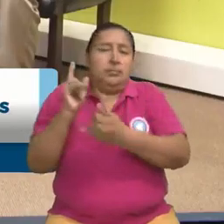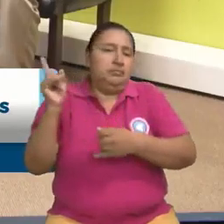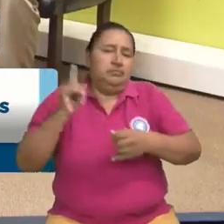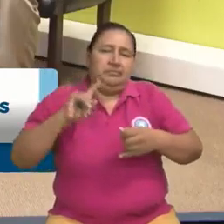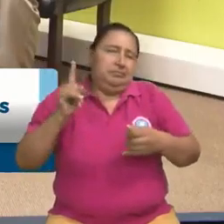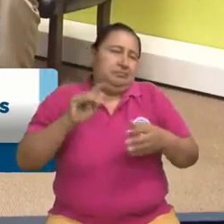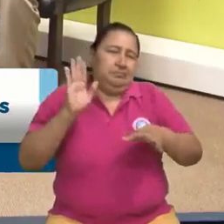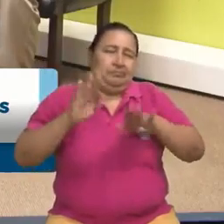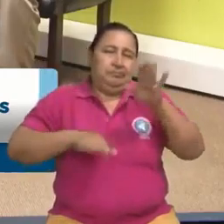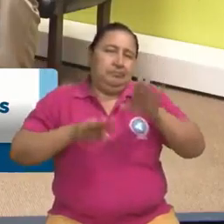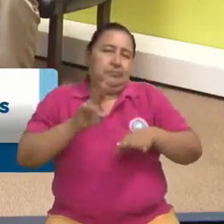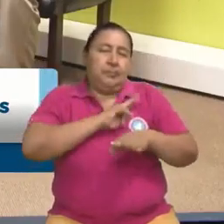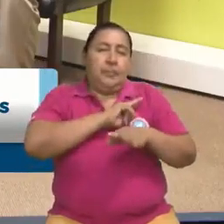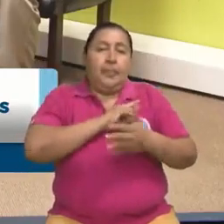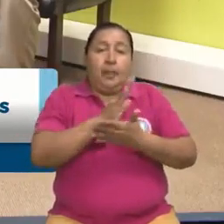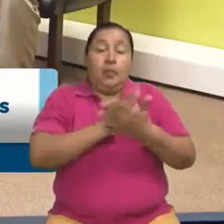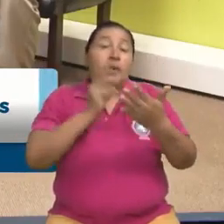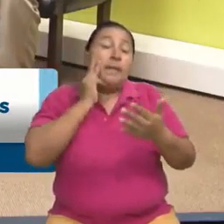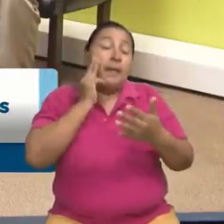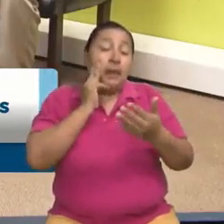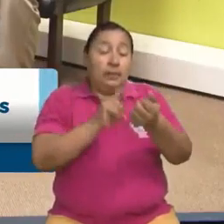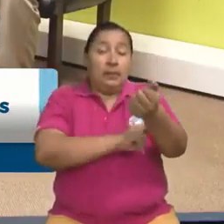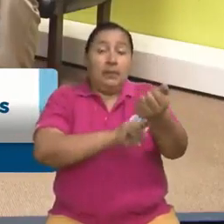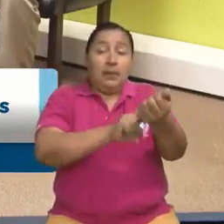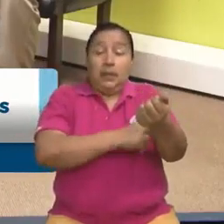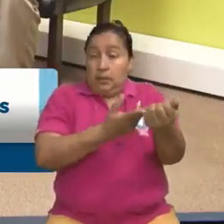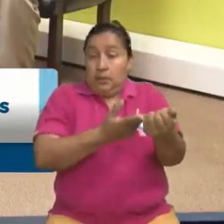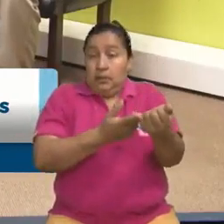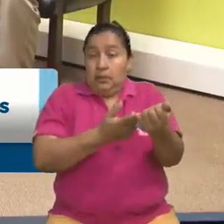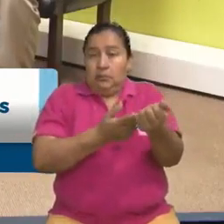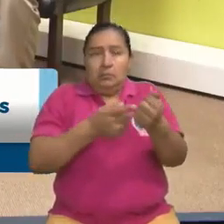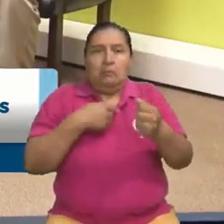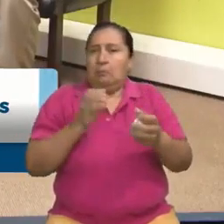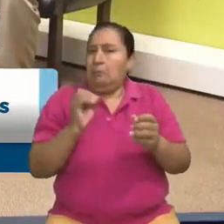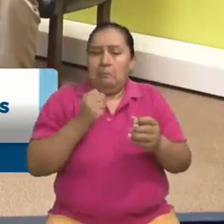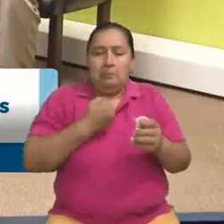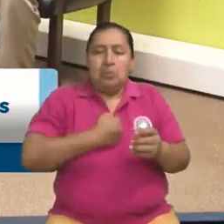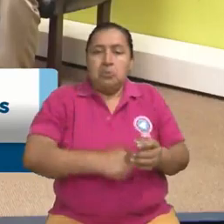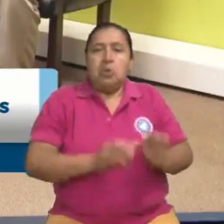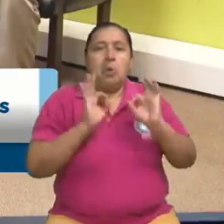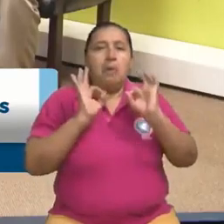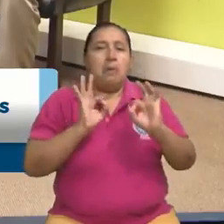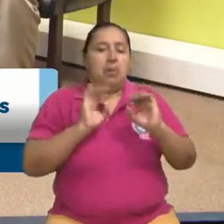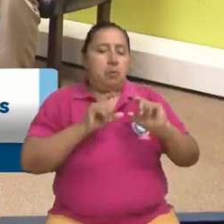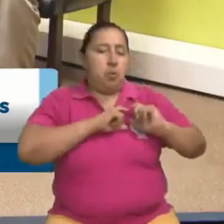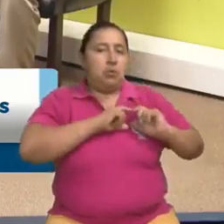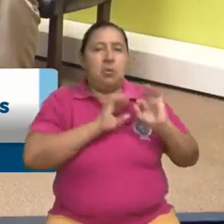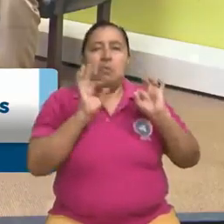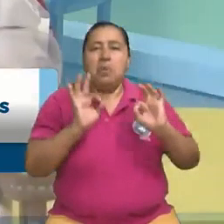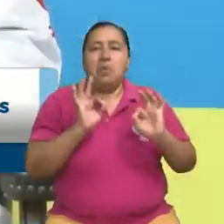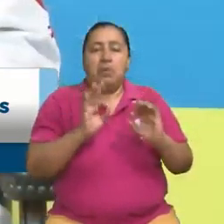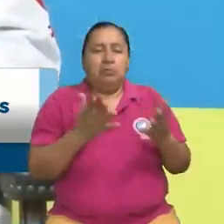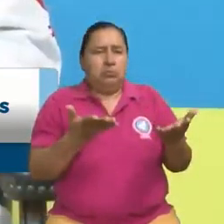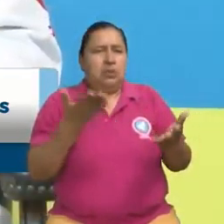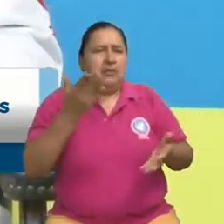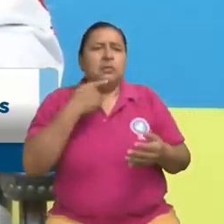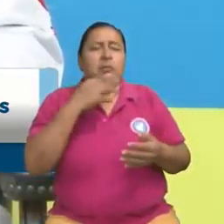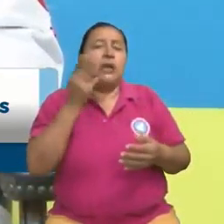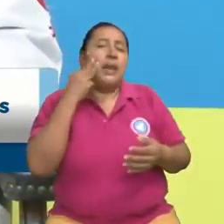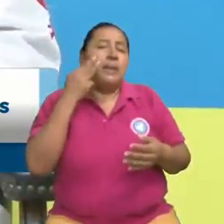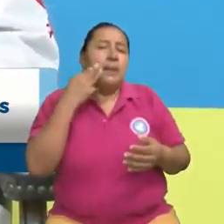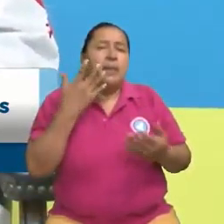lo que vemos, hay madres que son diabéticas y no tienen hijos con cardiopatías congénitas. A veces dicen, es porque la mamá